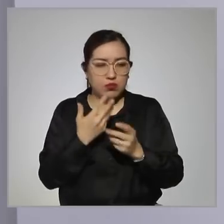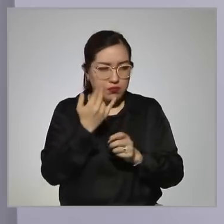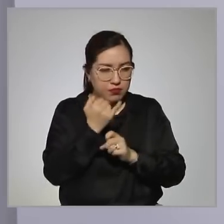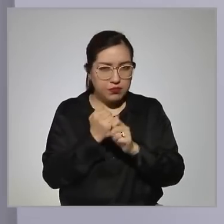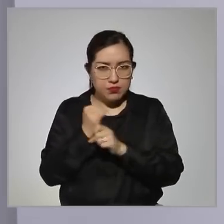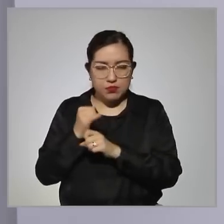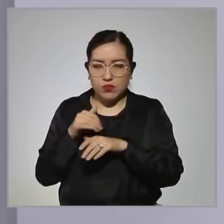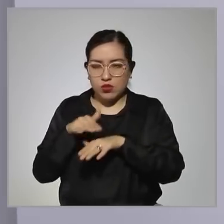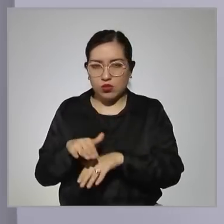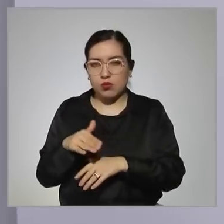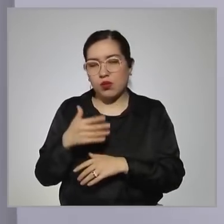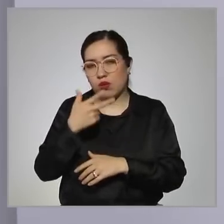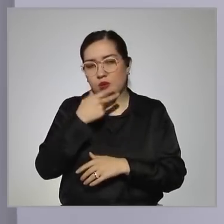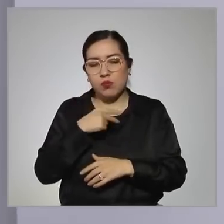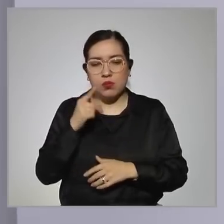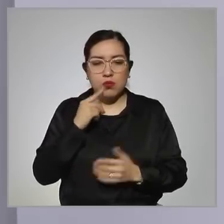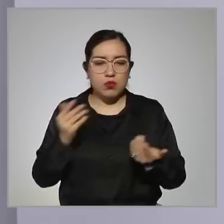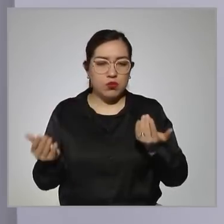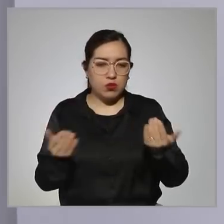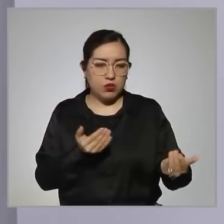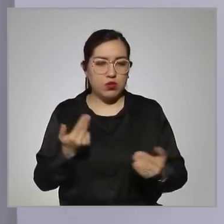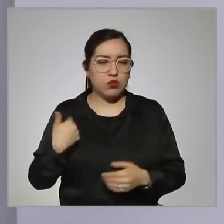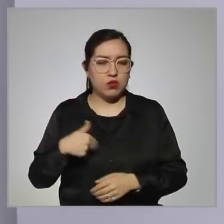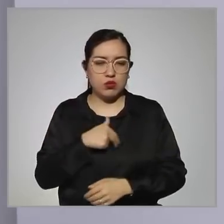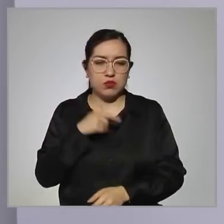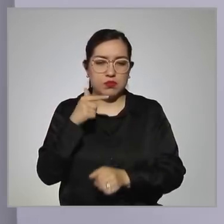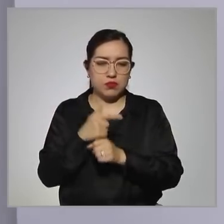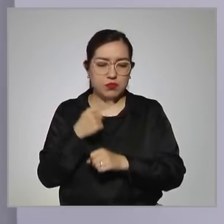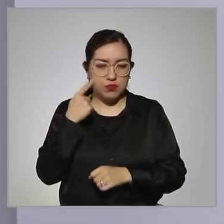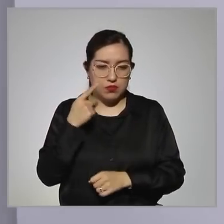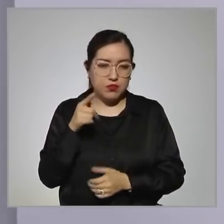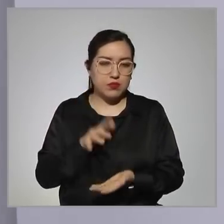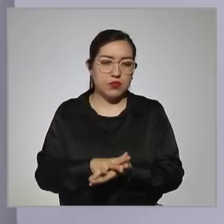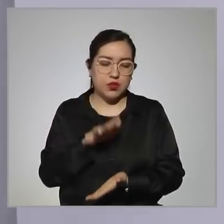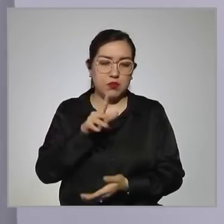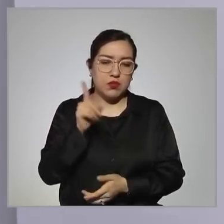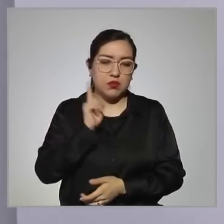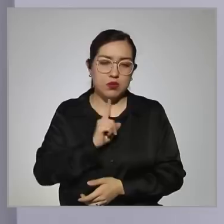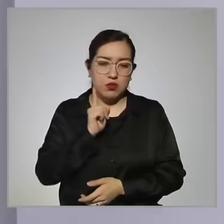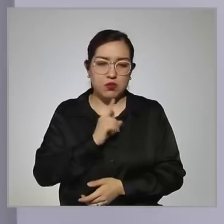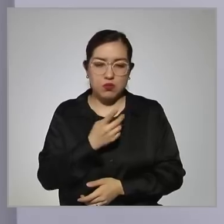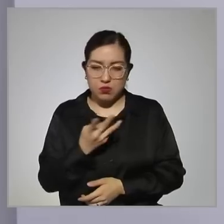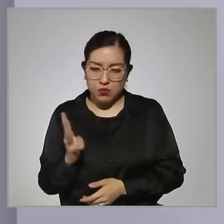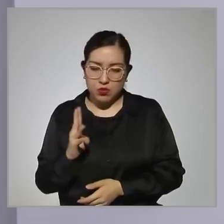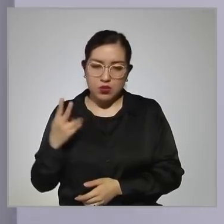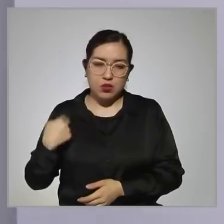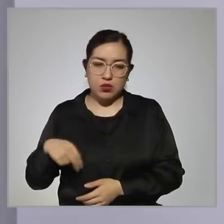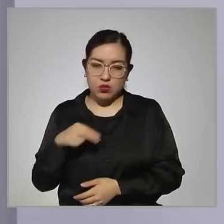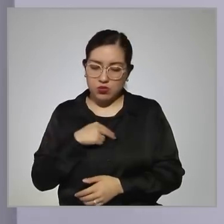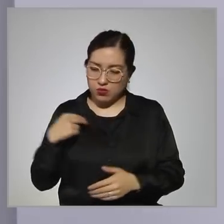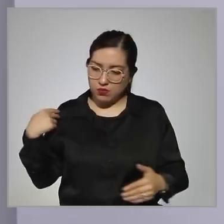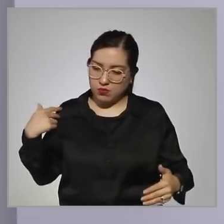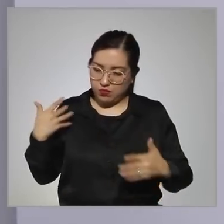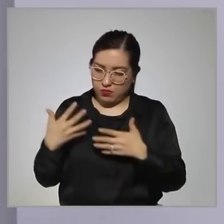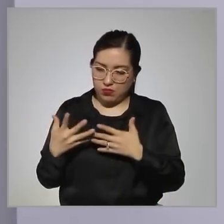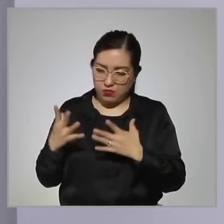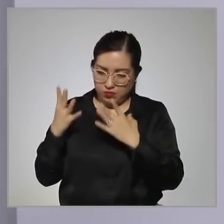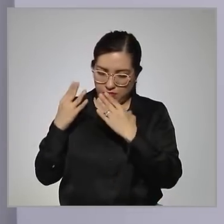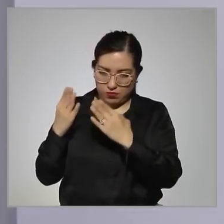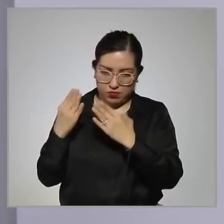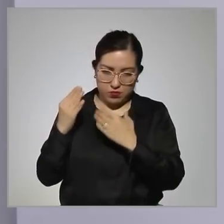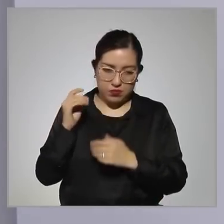y asumo, ¿no? Y lo vemos, lo constatamos, que las mujeres, por la forma en la que hemos sido construidas también